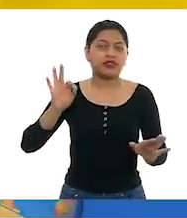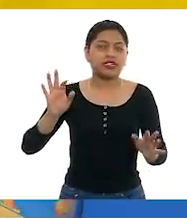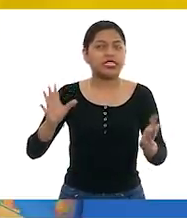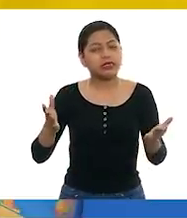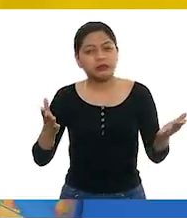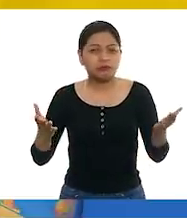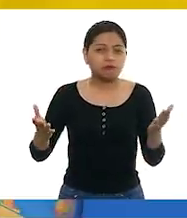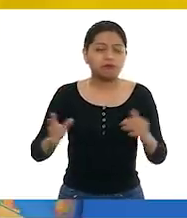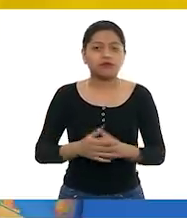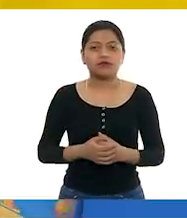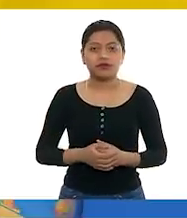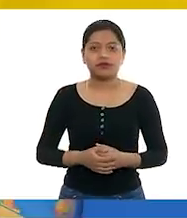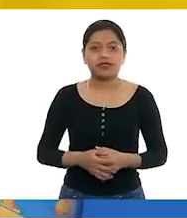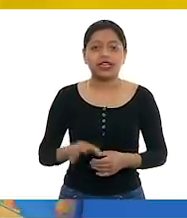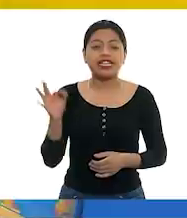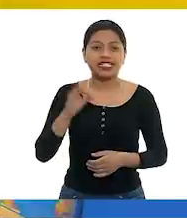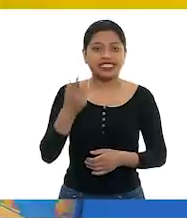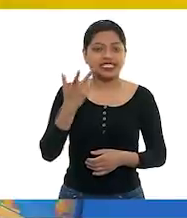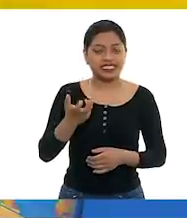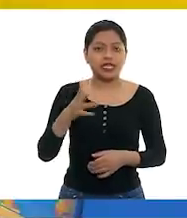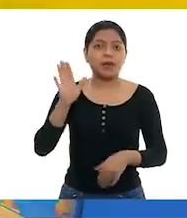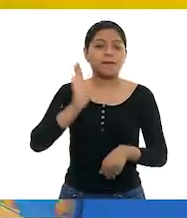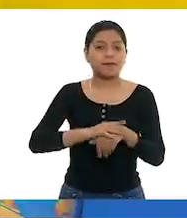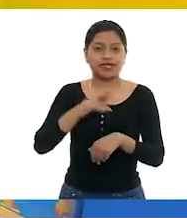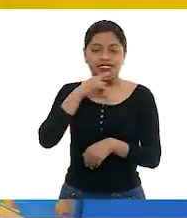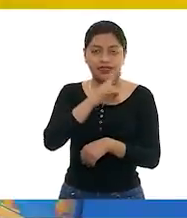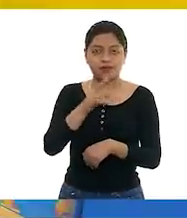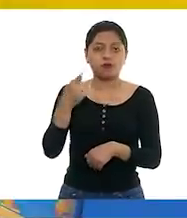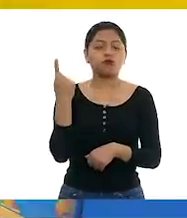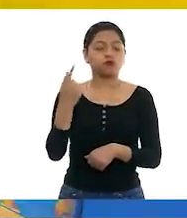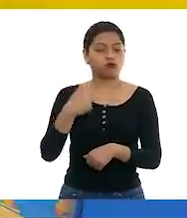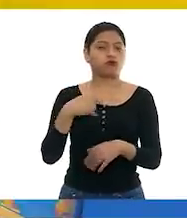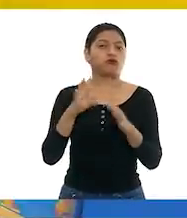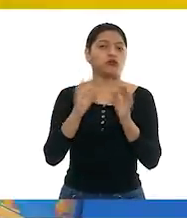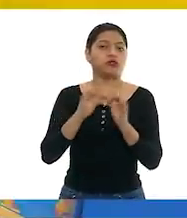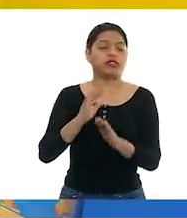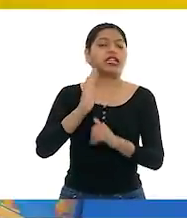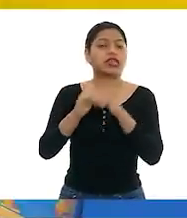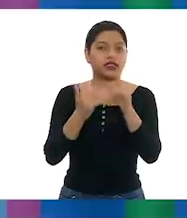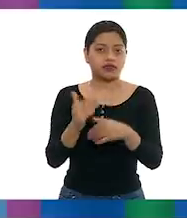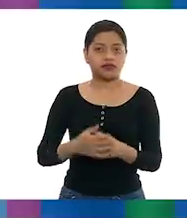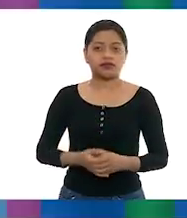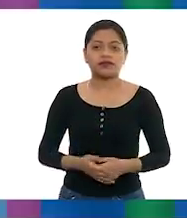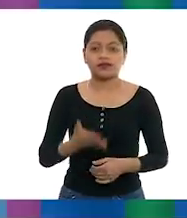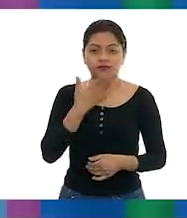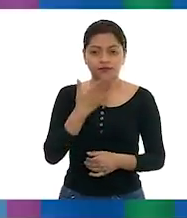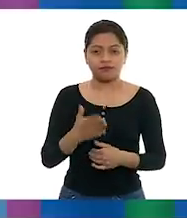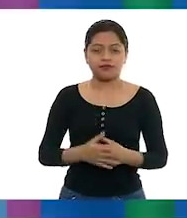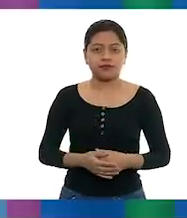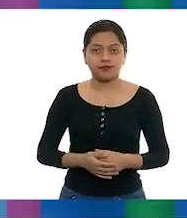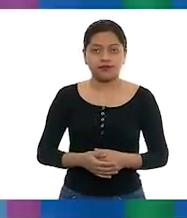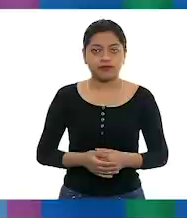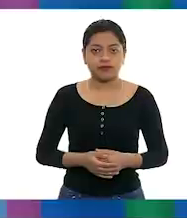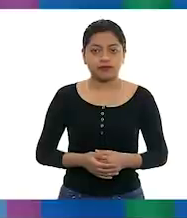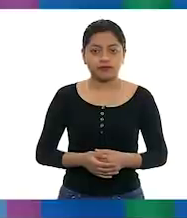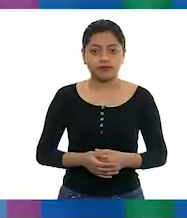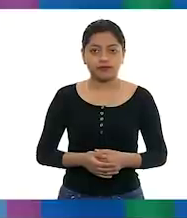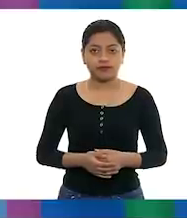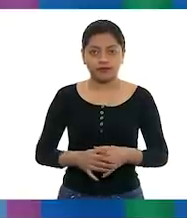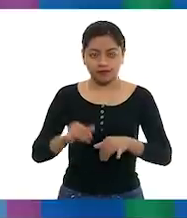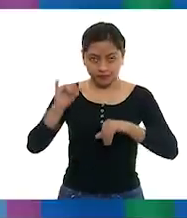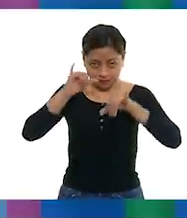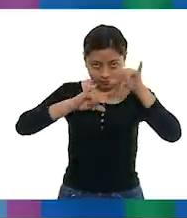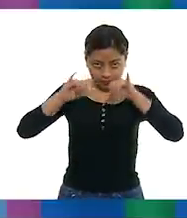ese puede ser que sea un poquito más rápido, pero hay algo que voy a comentar después, mejor. Ok, bueno, Raúl, pues adelante con el